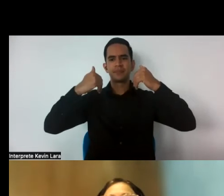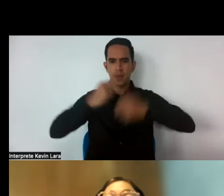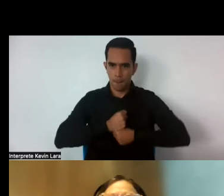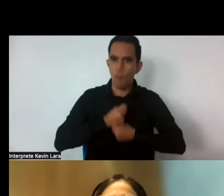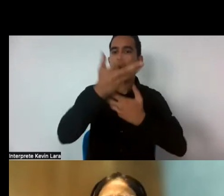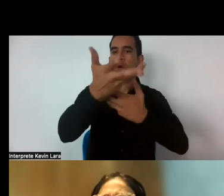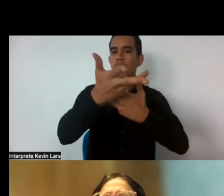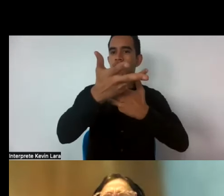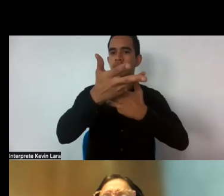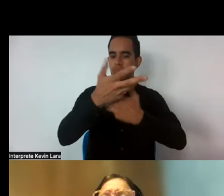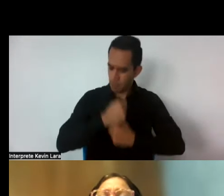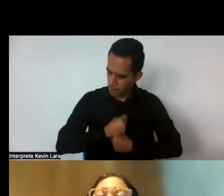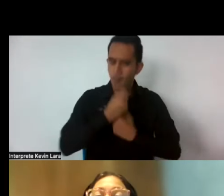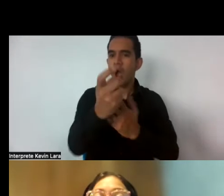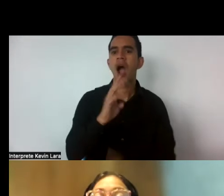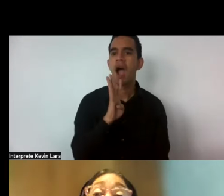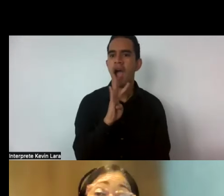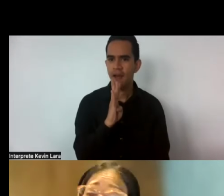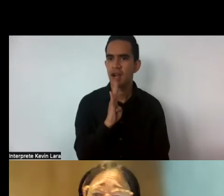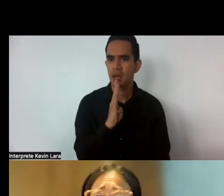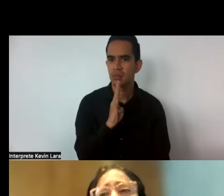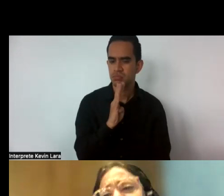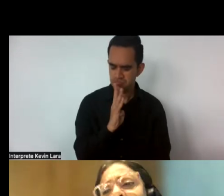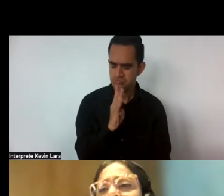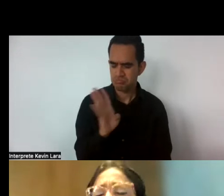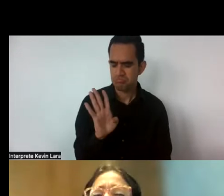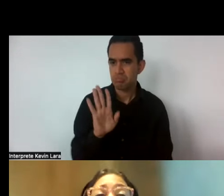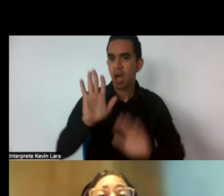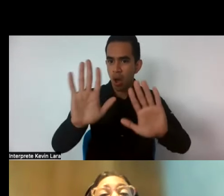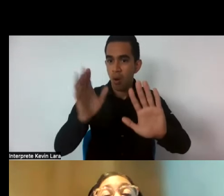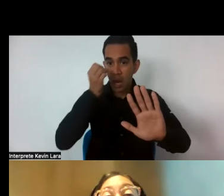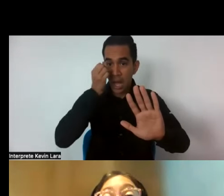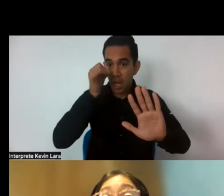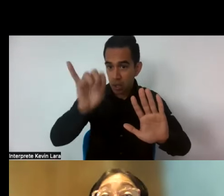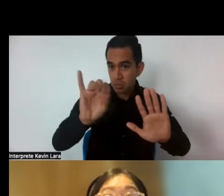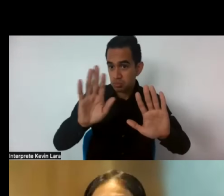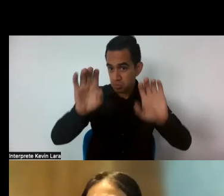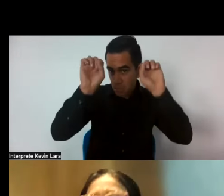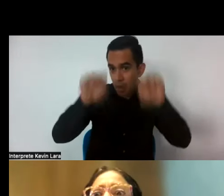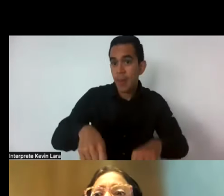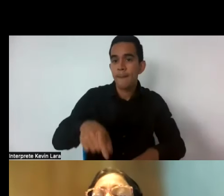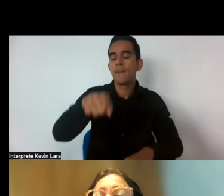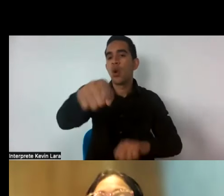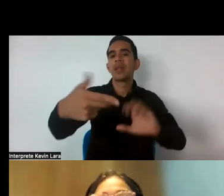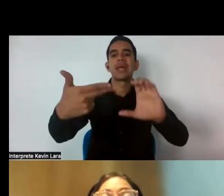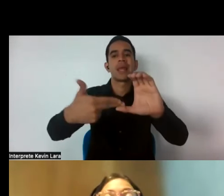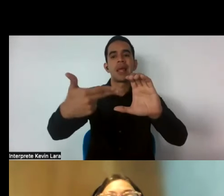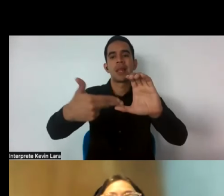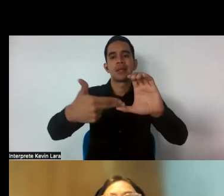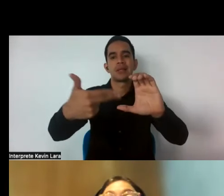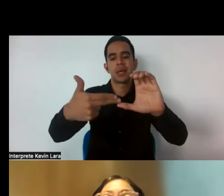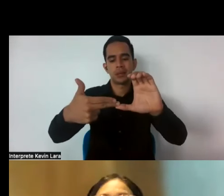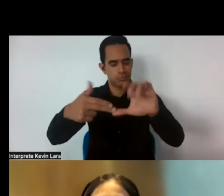los quieren, lo que en este momento sienten. Y aquellas que también se animen a colocar su comentario en el